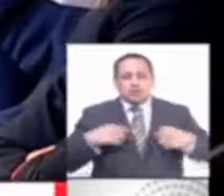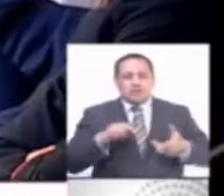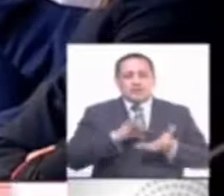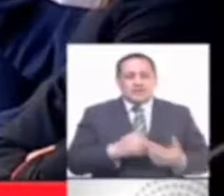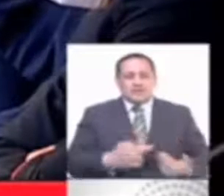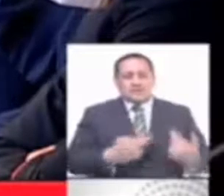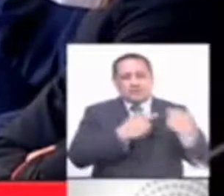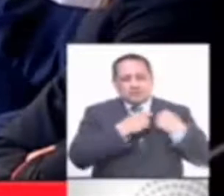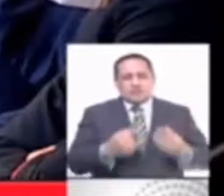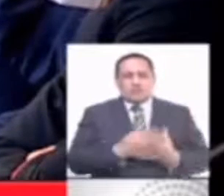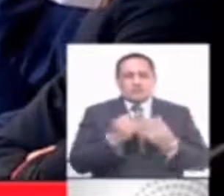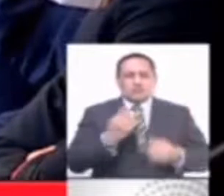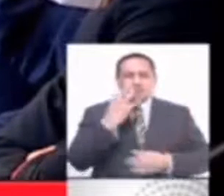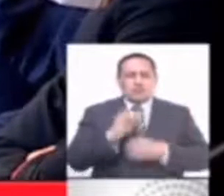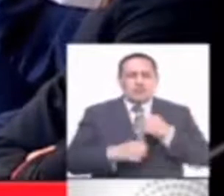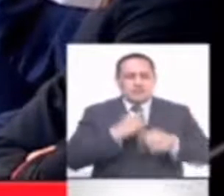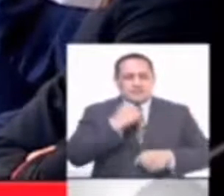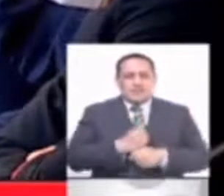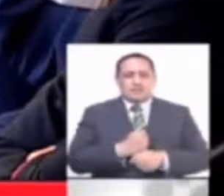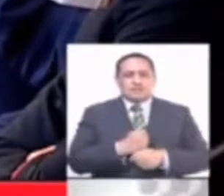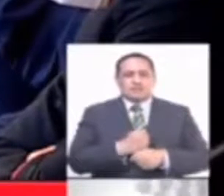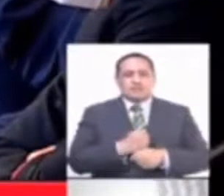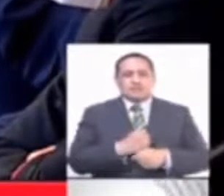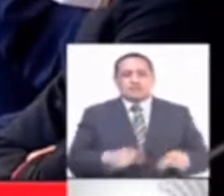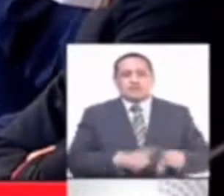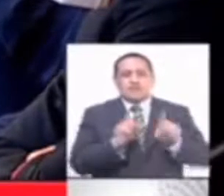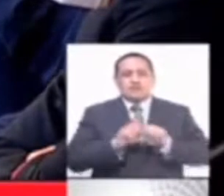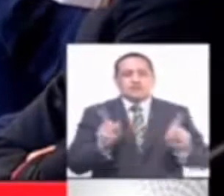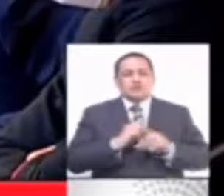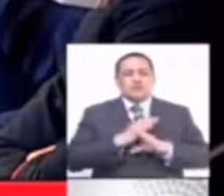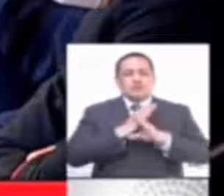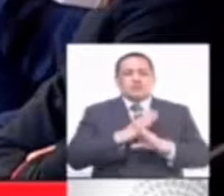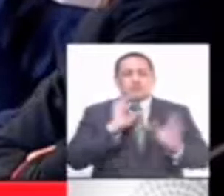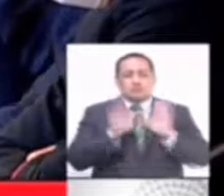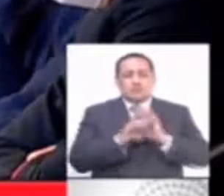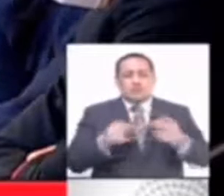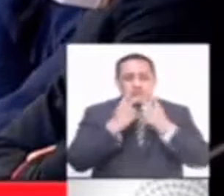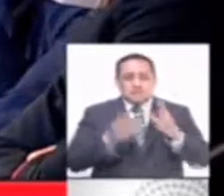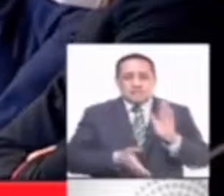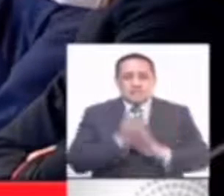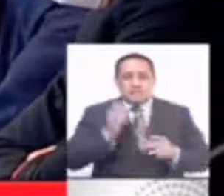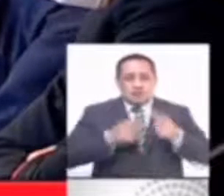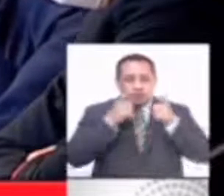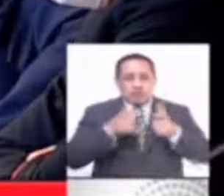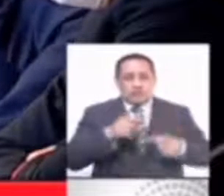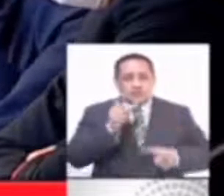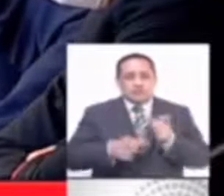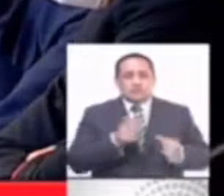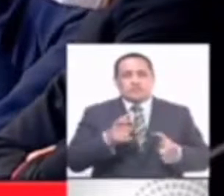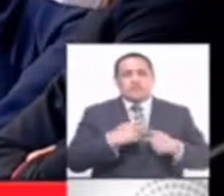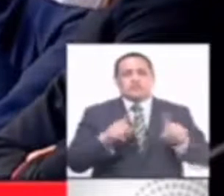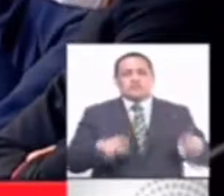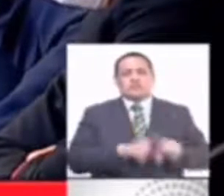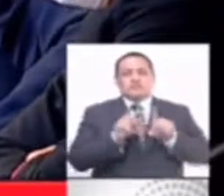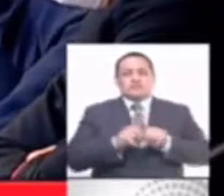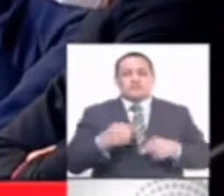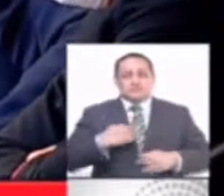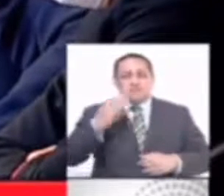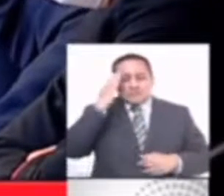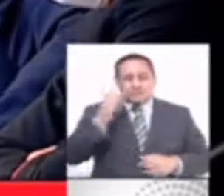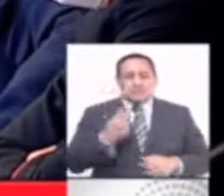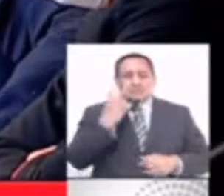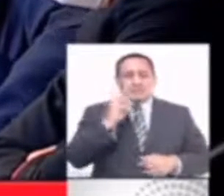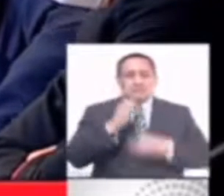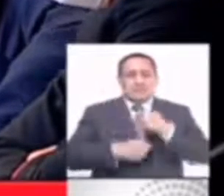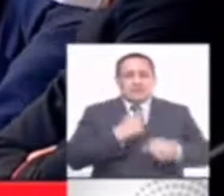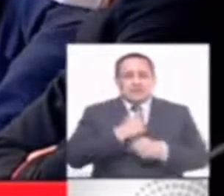que les cuesta tanto 40 años. Y no nos oponemos a que salgan a combatir la seguridad ciudadana. Pero ¿sabe una cosa? Durante